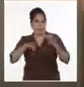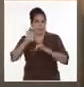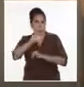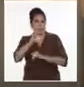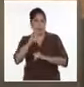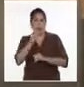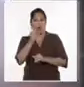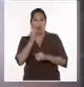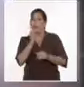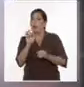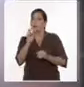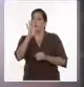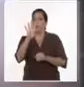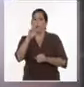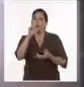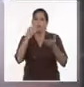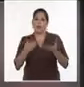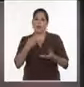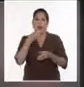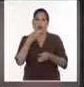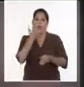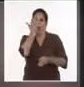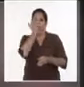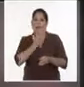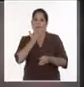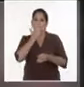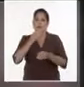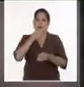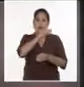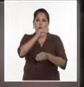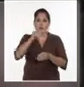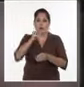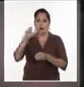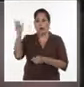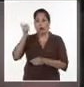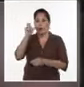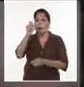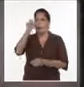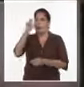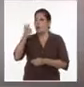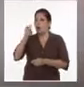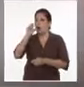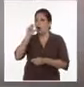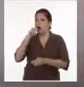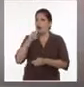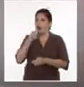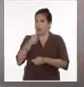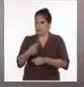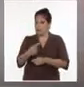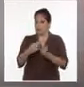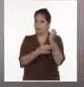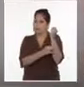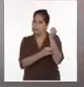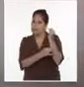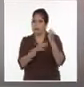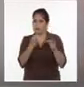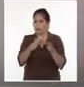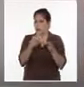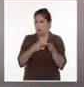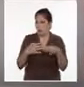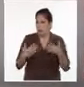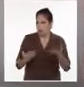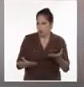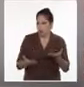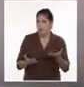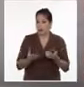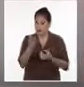bodegas las 4 libras de azúcar y también la compota de los niños. Sobre las proteínas que han tenido irregularidades en su abastecimiento, Frank